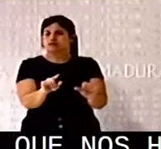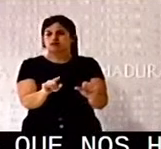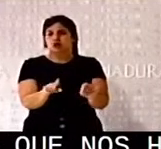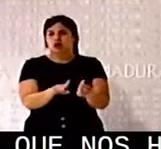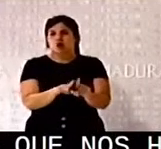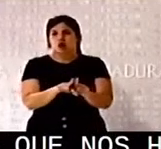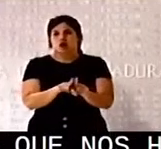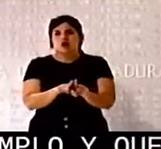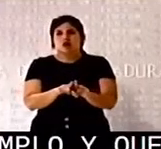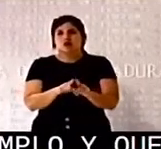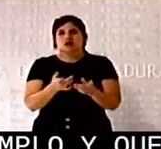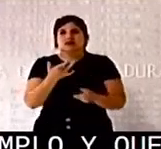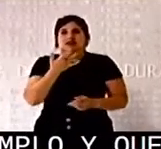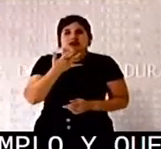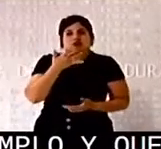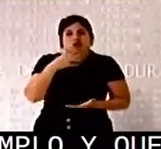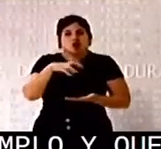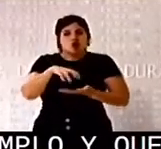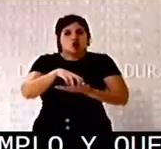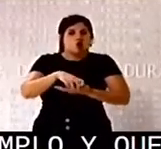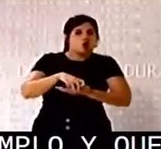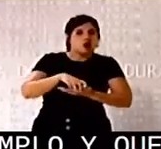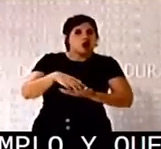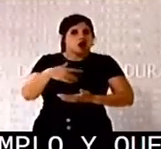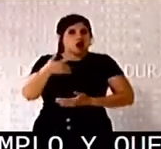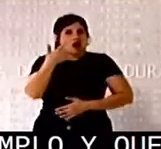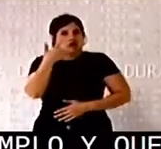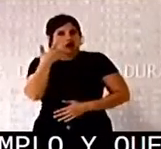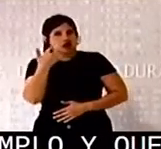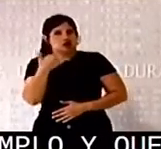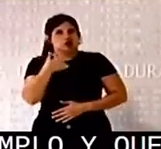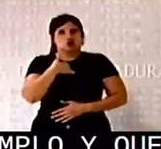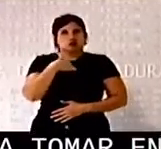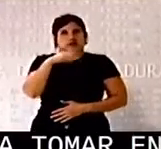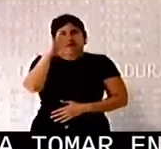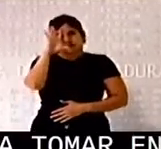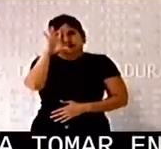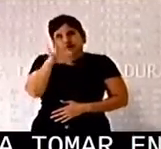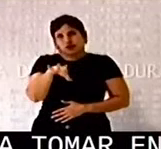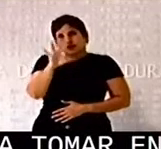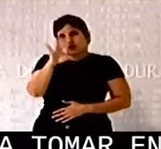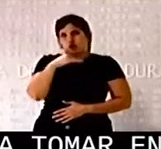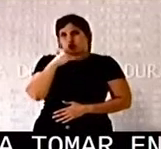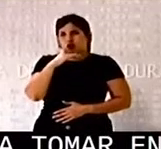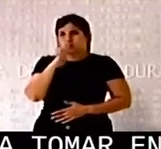y que ante la duda de si la decisión que van a tomar en un determinado momento